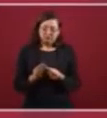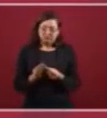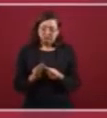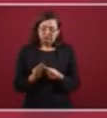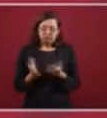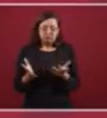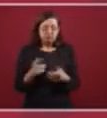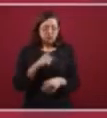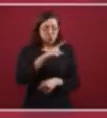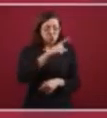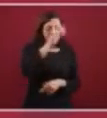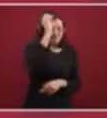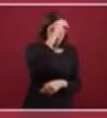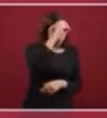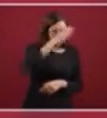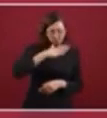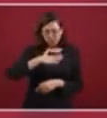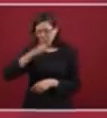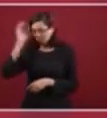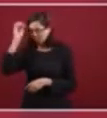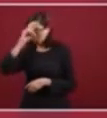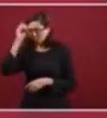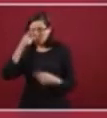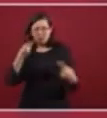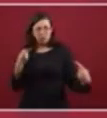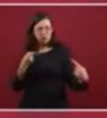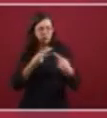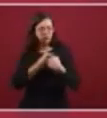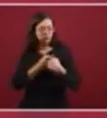puntos de vista, pero eso es también